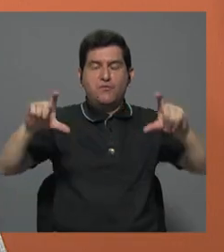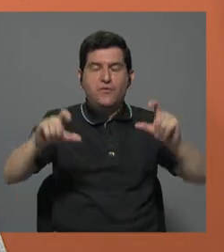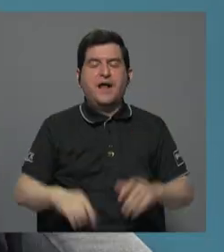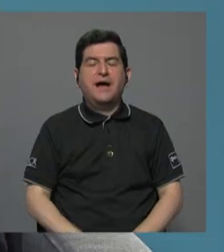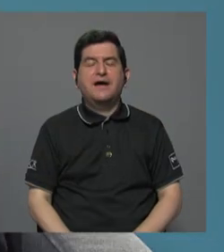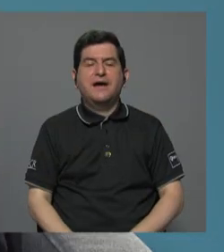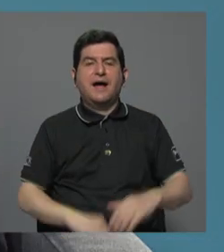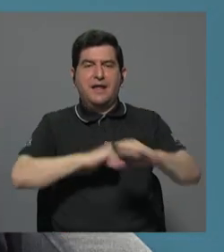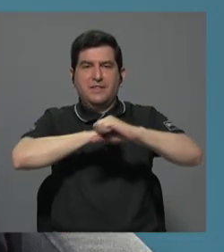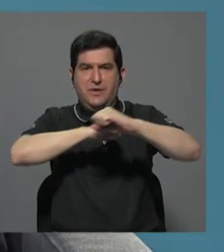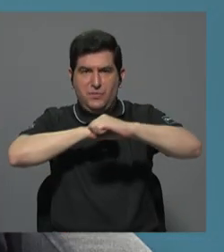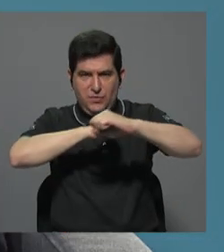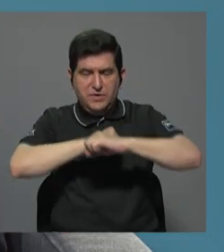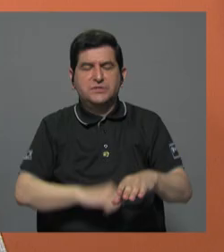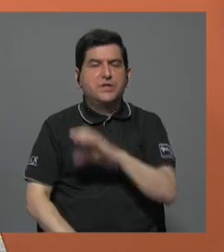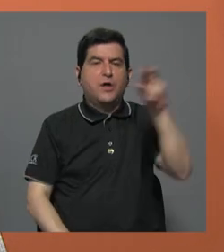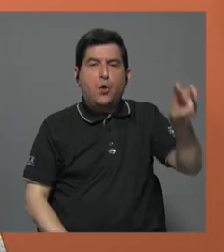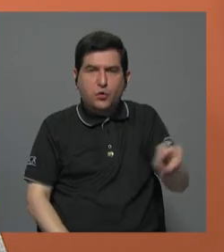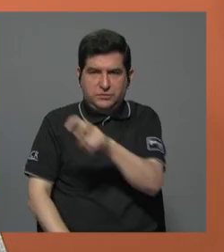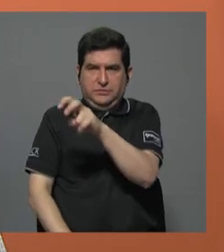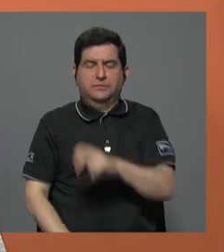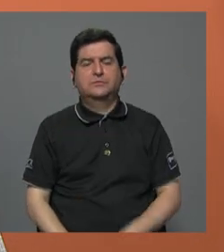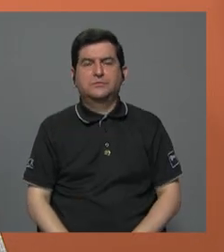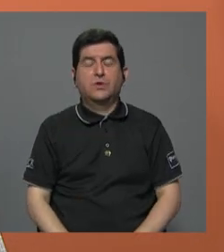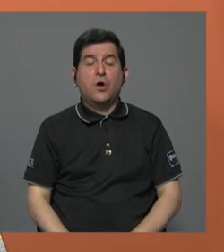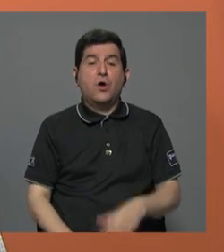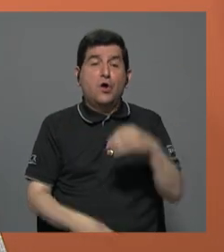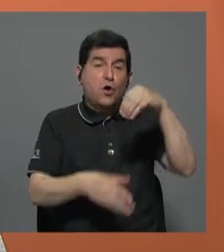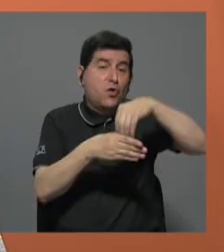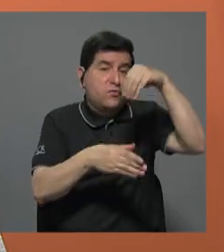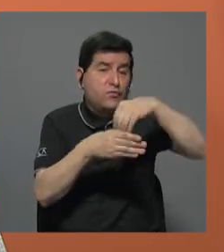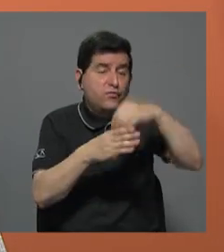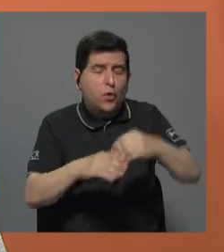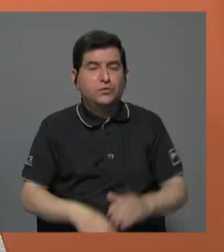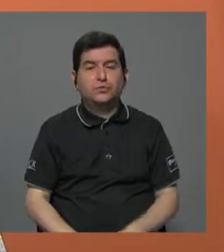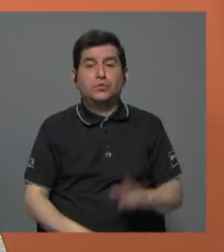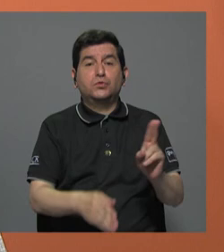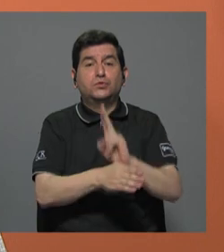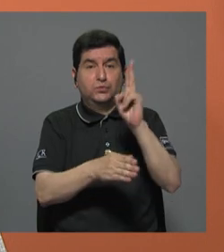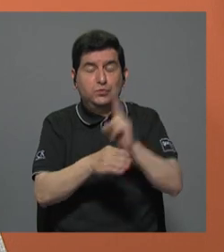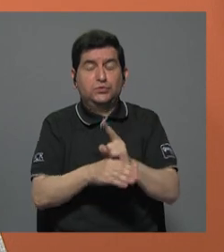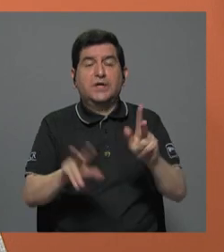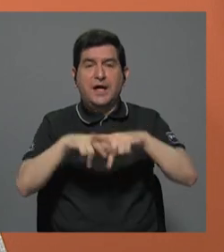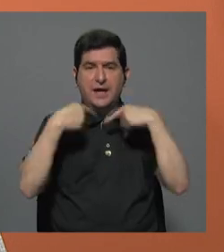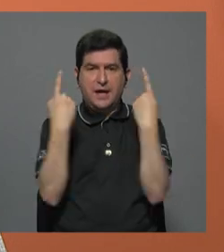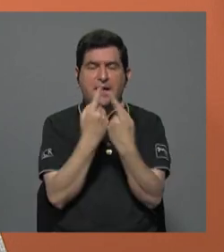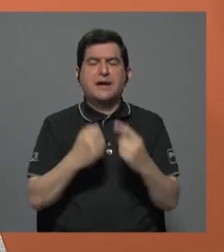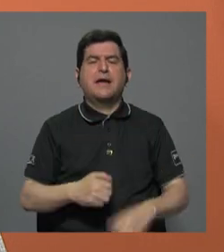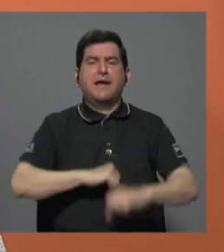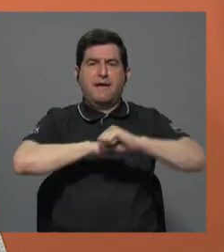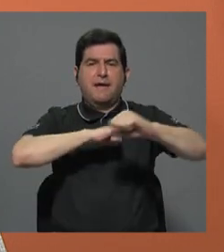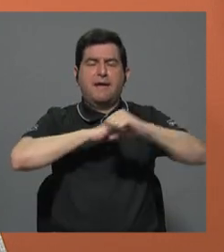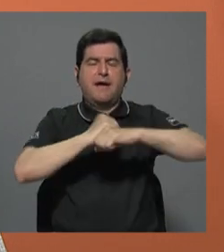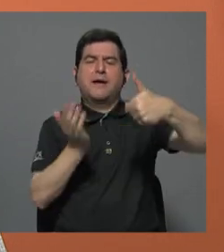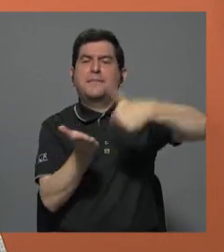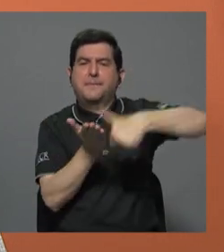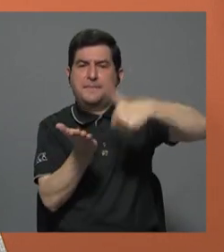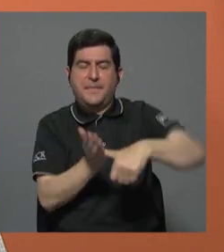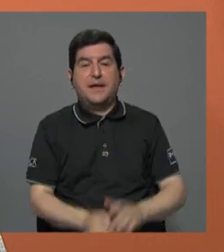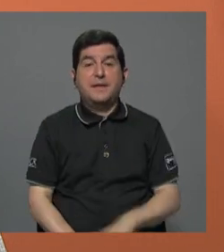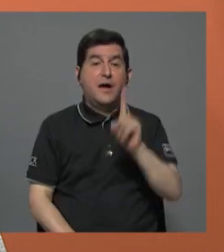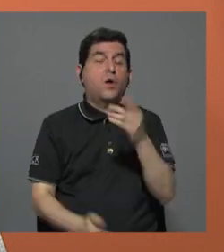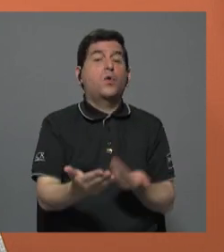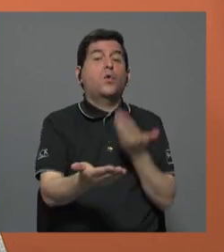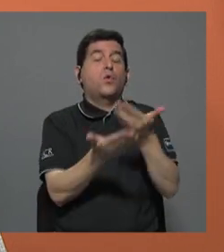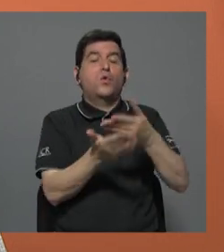publicidad o el tema de acceso a transporte que son muchos de los fondos que se destinan bueno que gastan los partidos durante la campaña electoral verdad eso ha sido unas propuestas